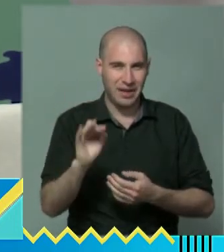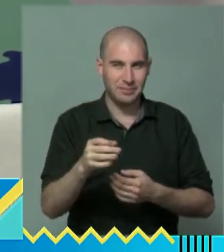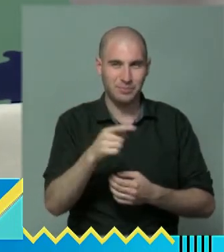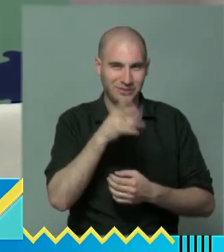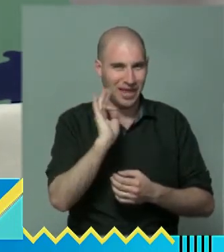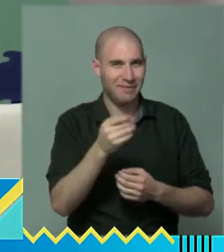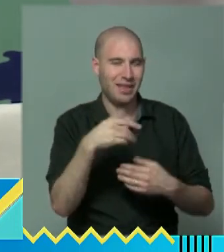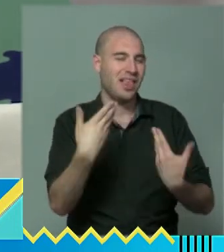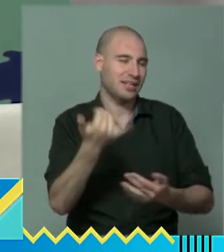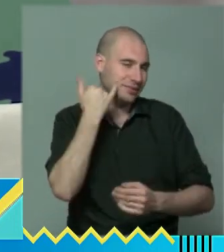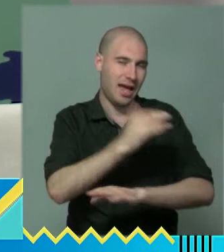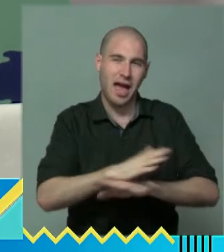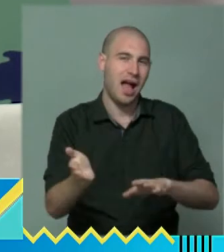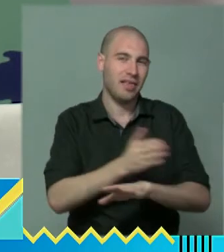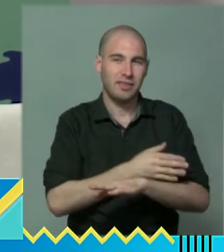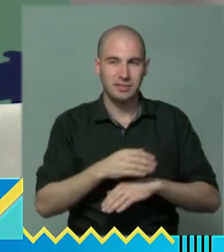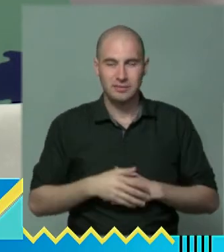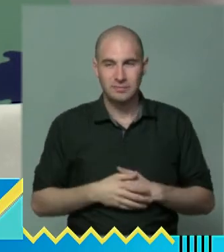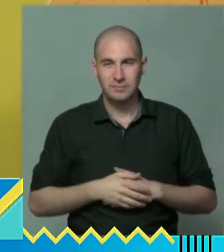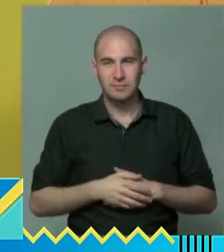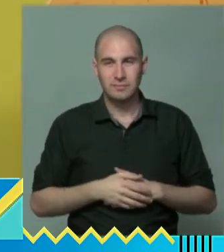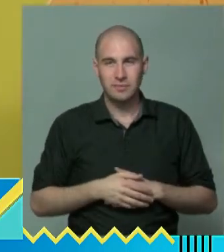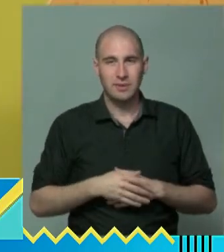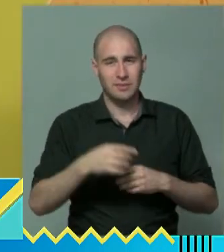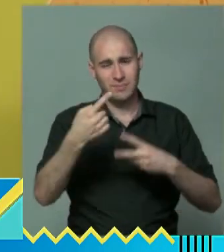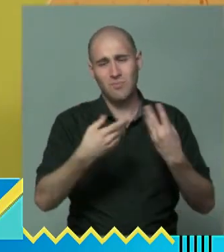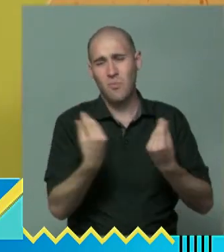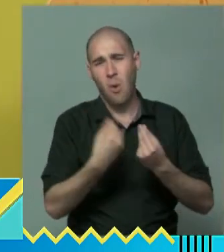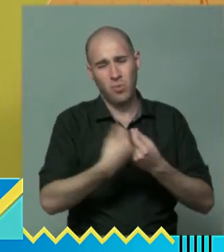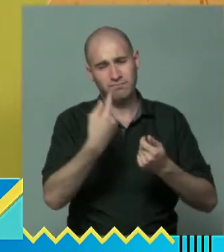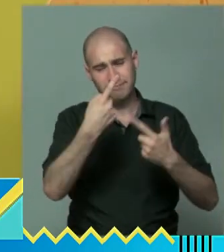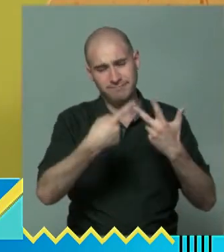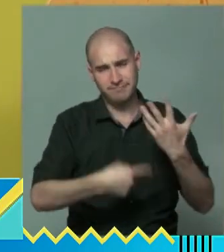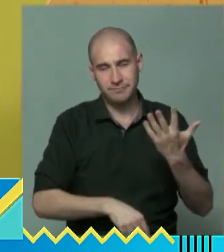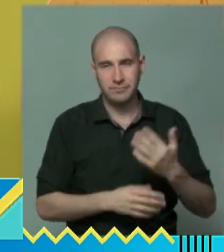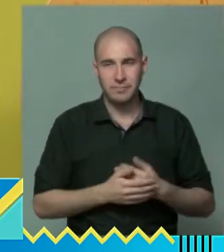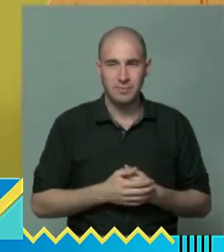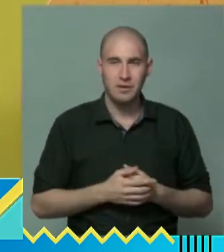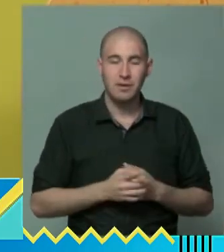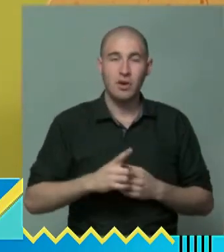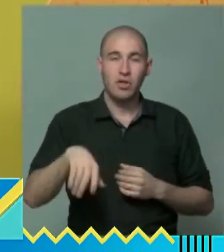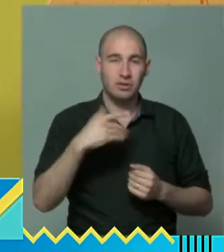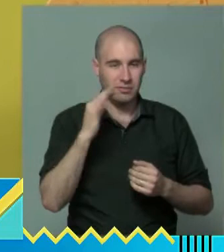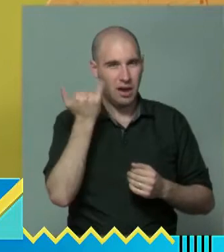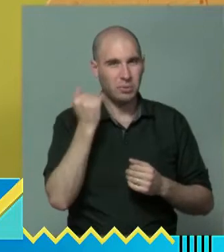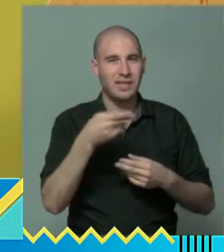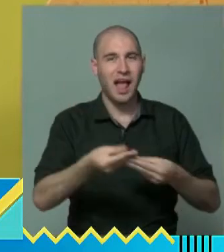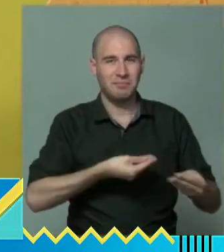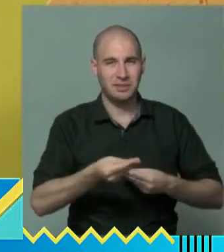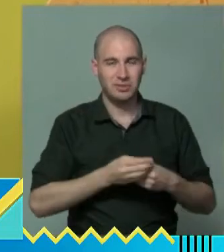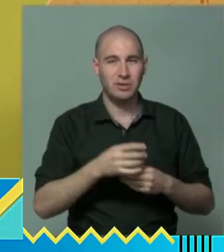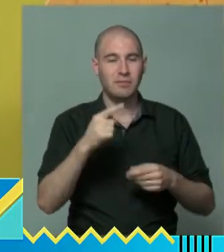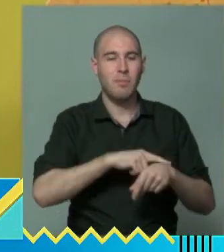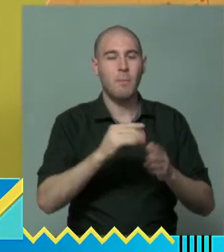para fulano o para mengano? Hay muchos hechos digamos, que nosotros hemos visto en la administración en